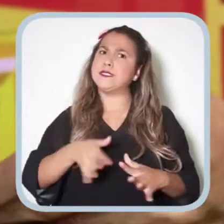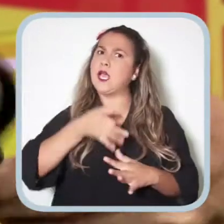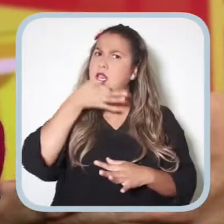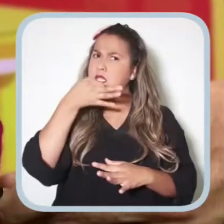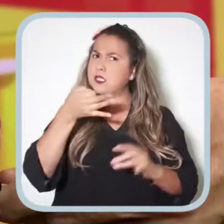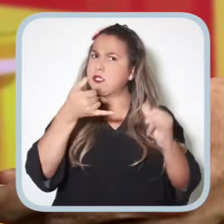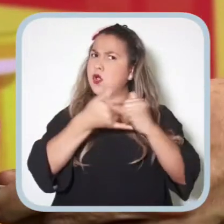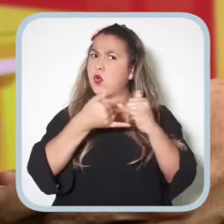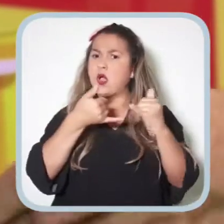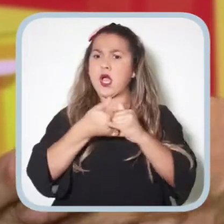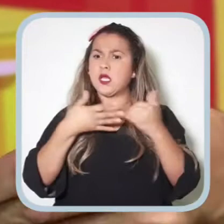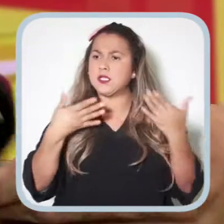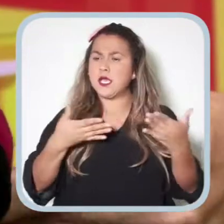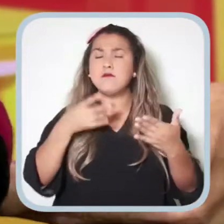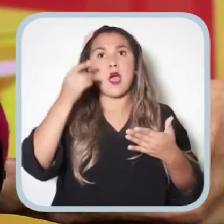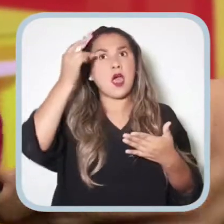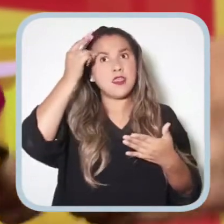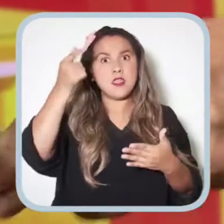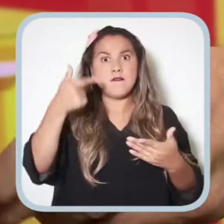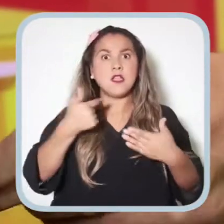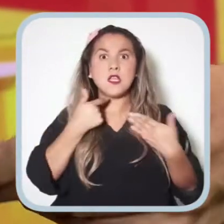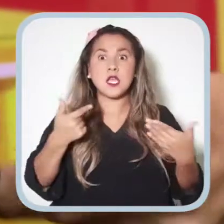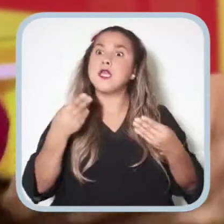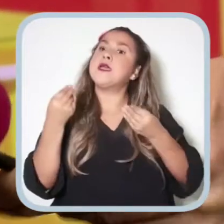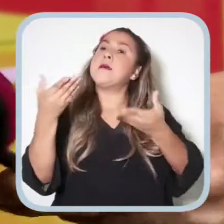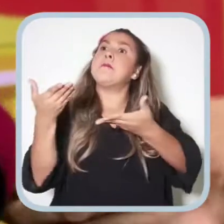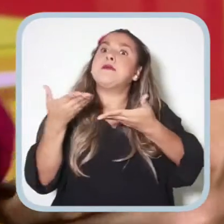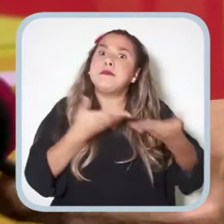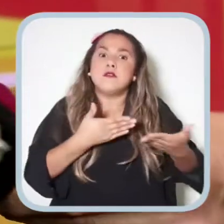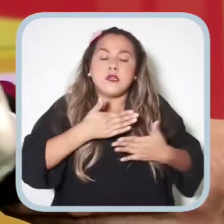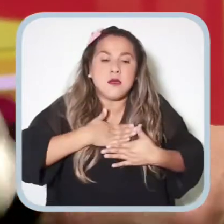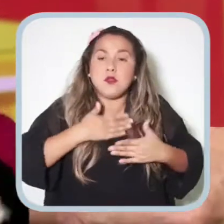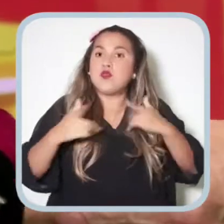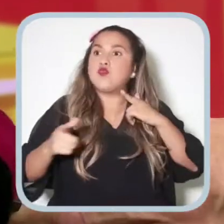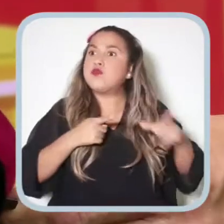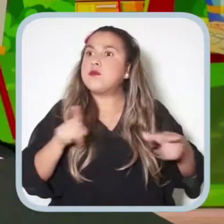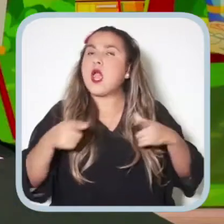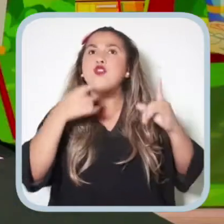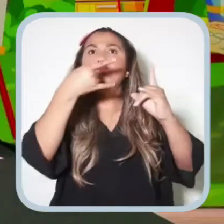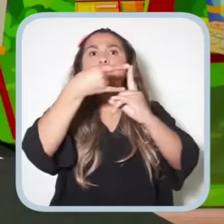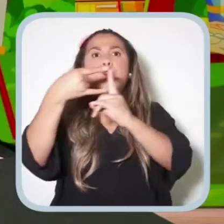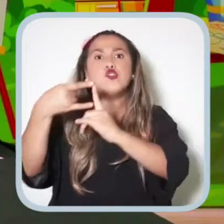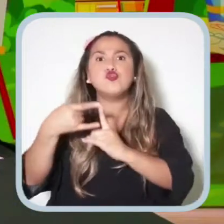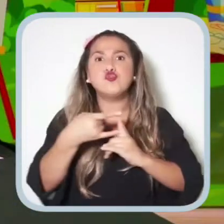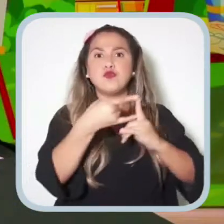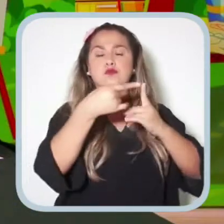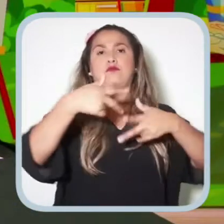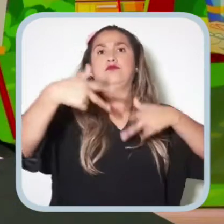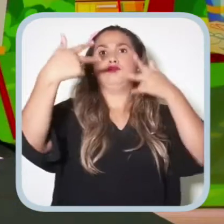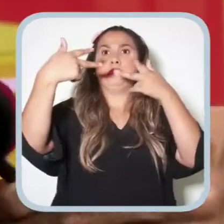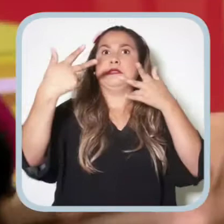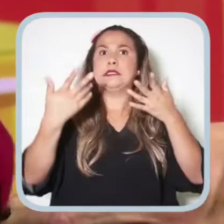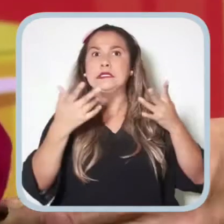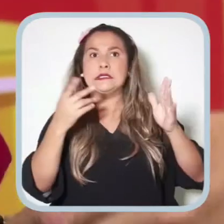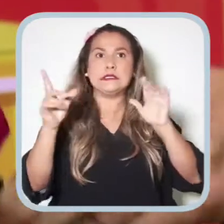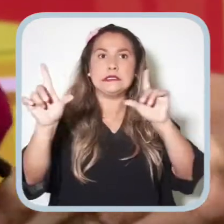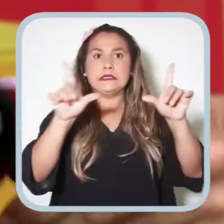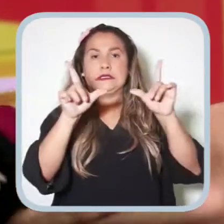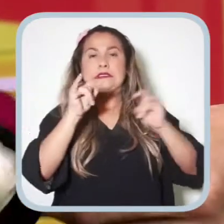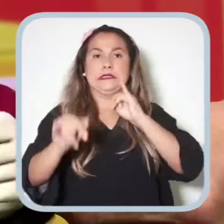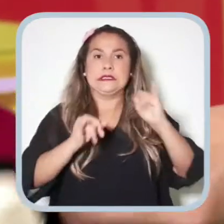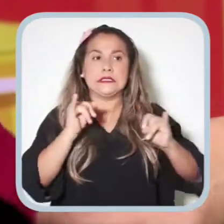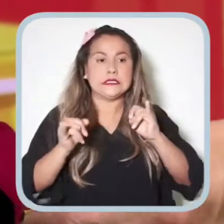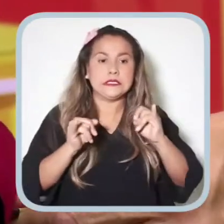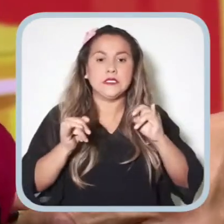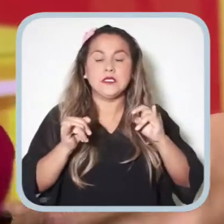en el WhatsApp... ¿Adivinen qué? Me invitaron a un cumpleaños por Zoom. Y los invitados tenemos que conectarnos con